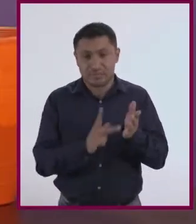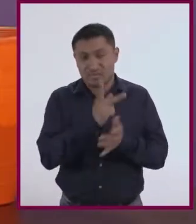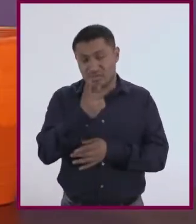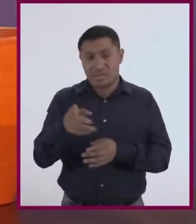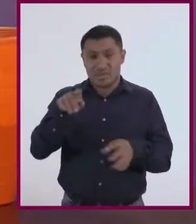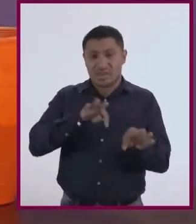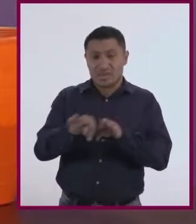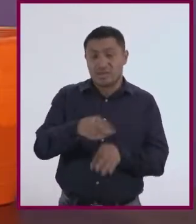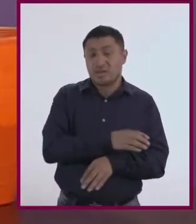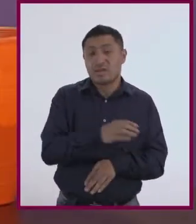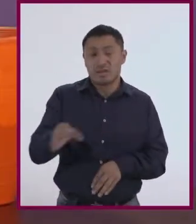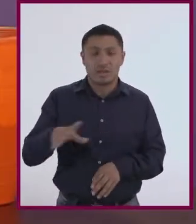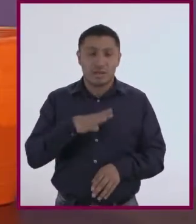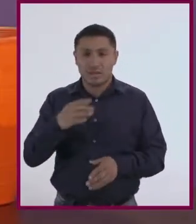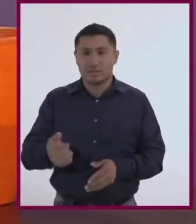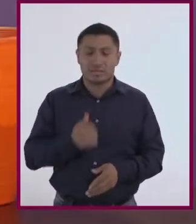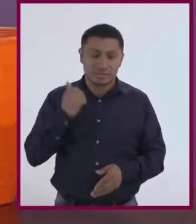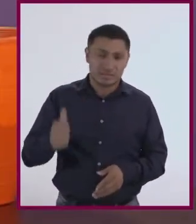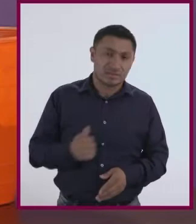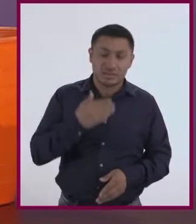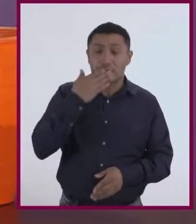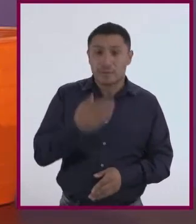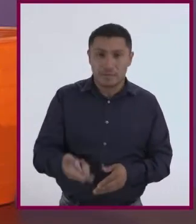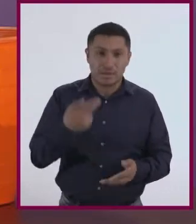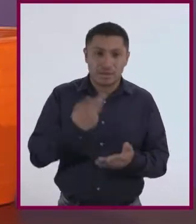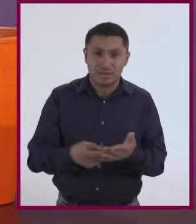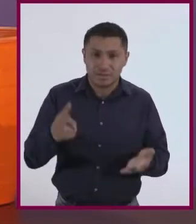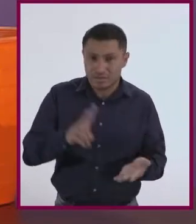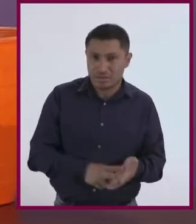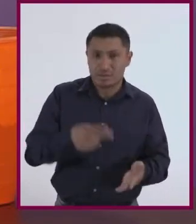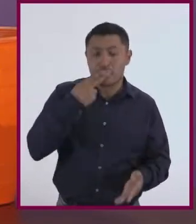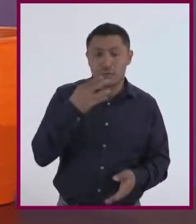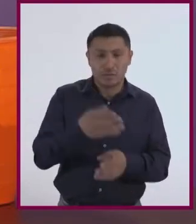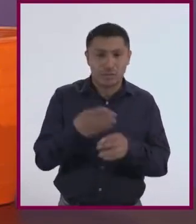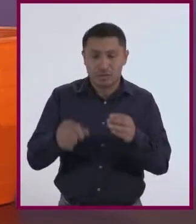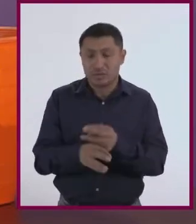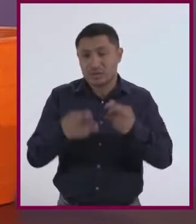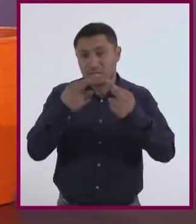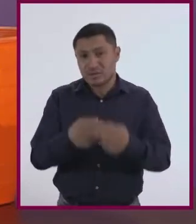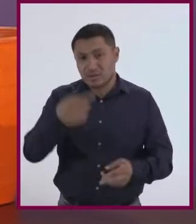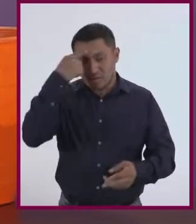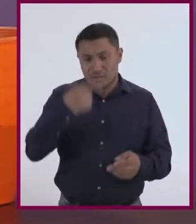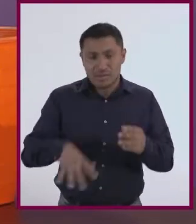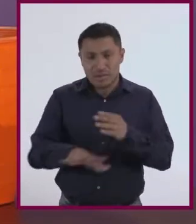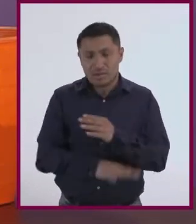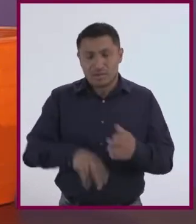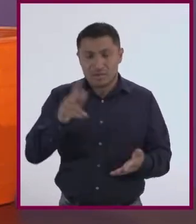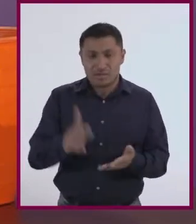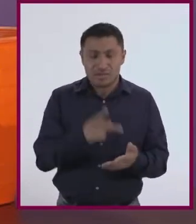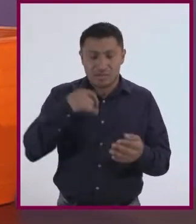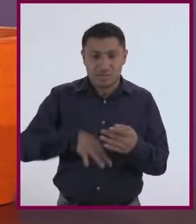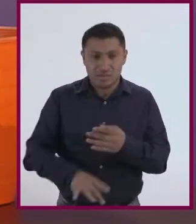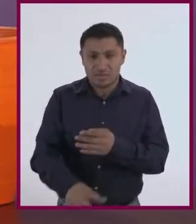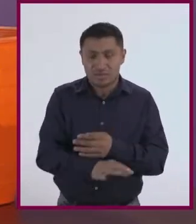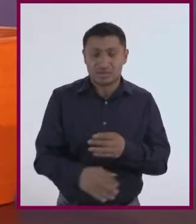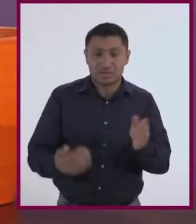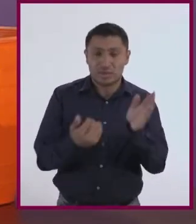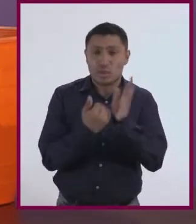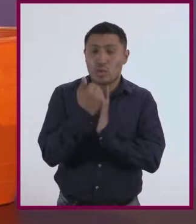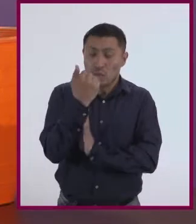la agricultura permiten el adecuado reciclaje de los residuos orgánicos para que se puedan regresar al suelo, incrementando la materia